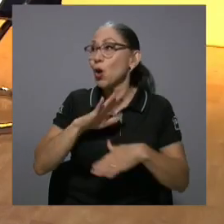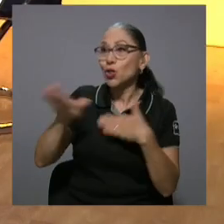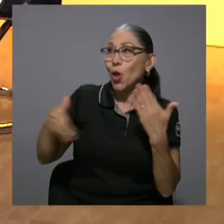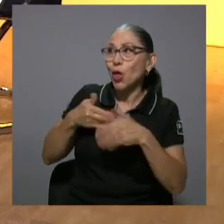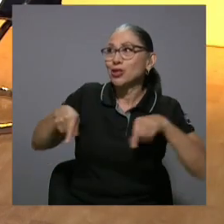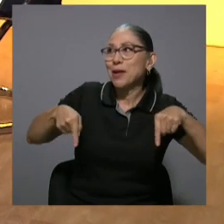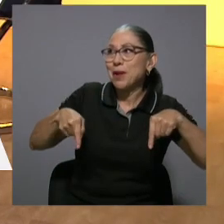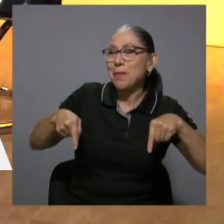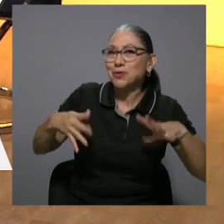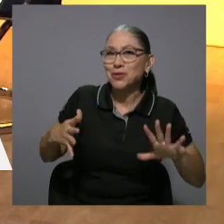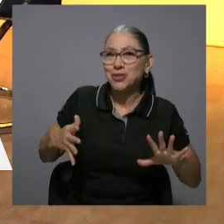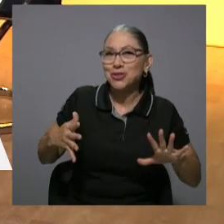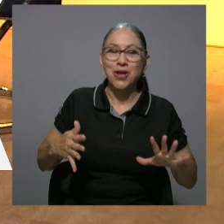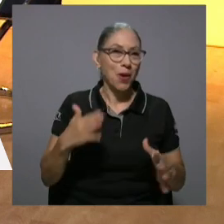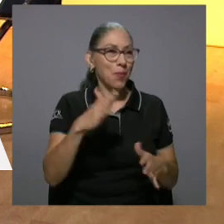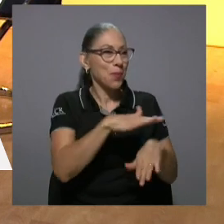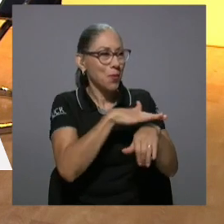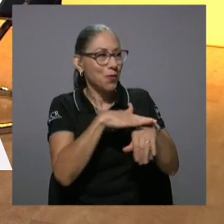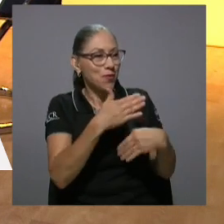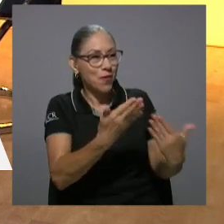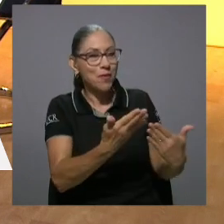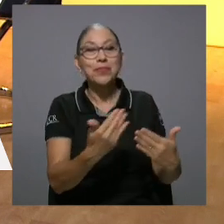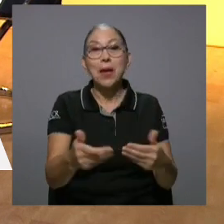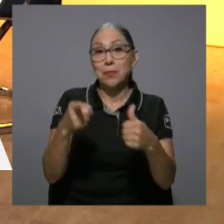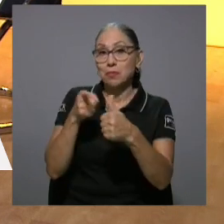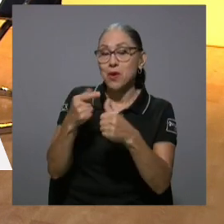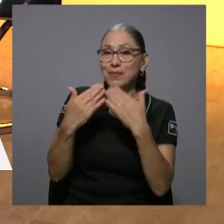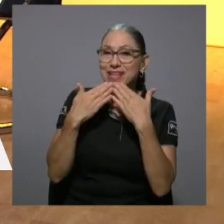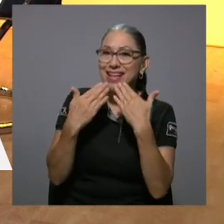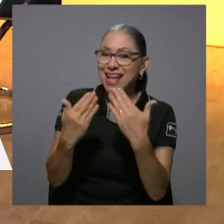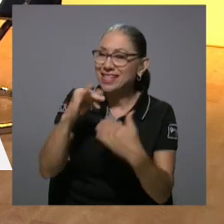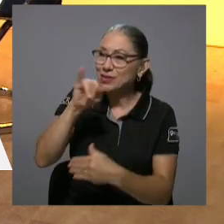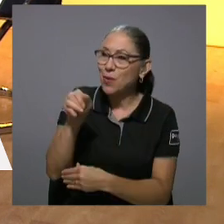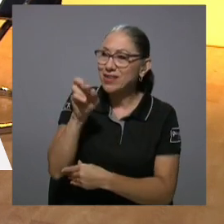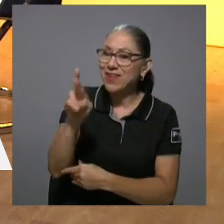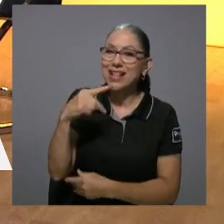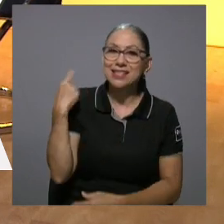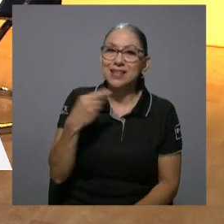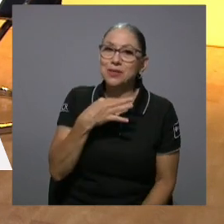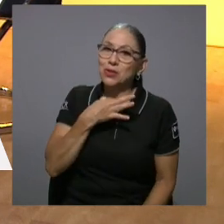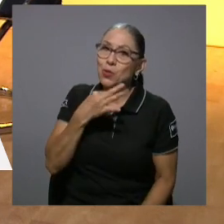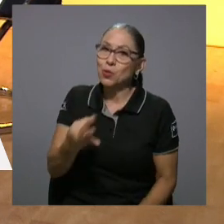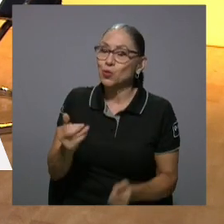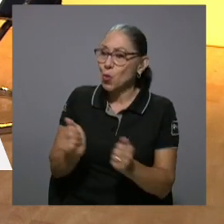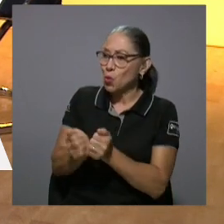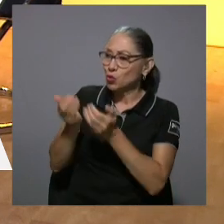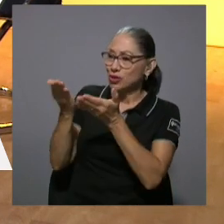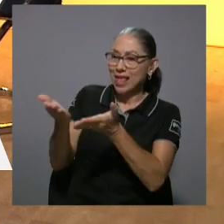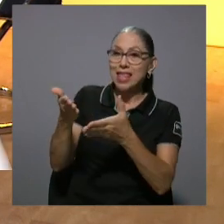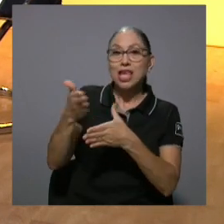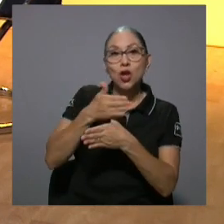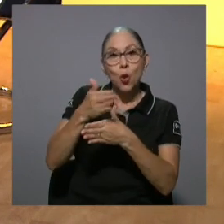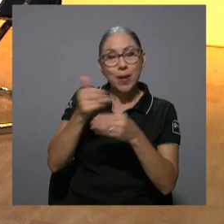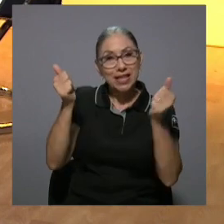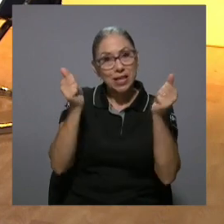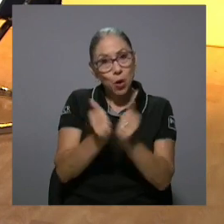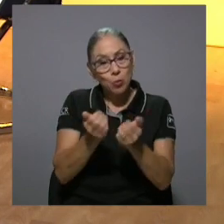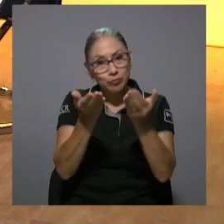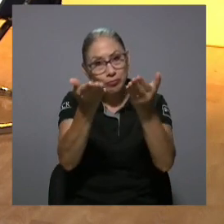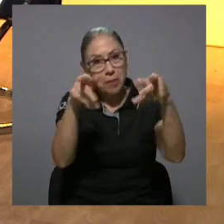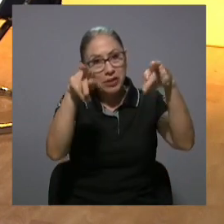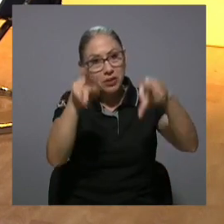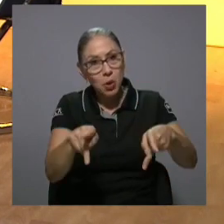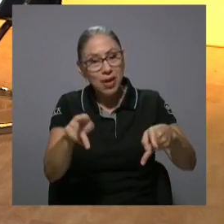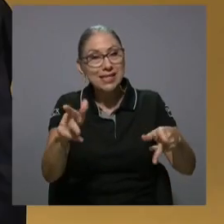favor, don Eduardo. Bueno, primero muchísimas gracias, don Juan Rafael. Siempre es un gusto estar aquí con usted y compartir con quienes nos ven